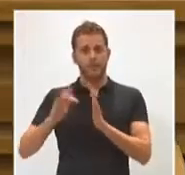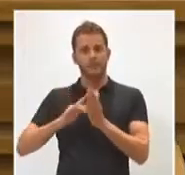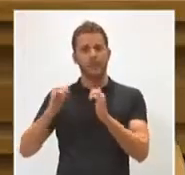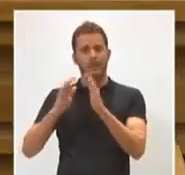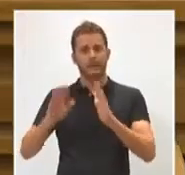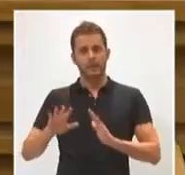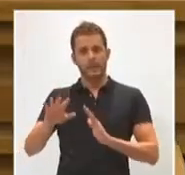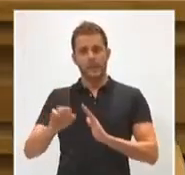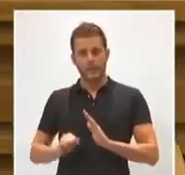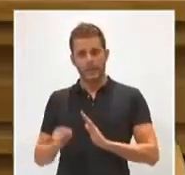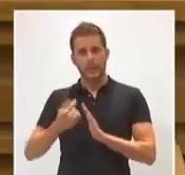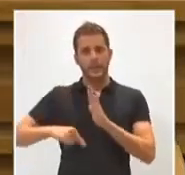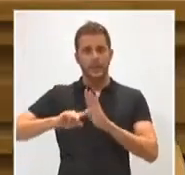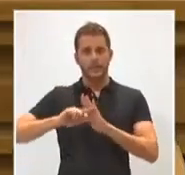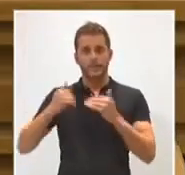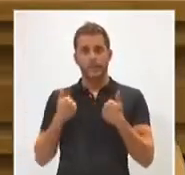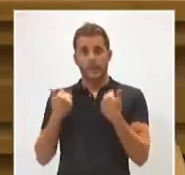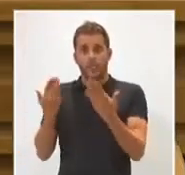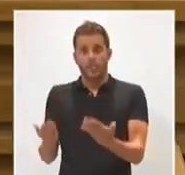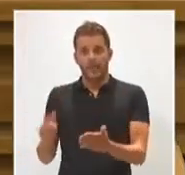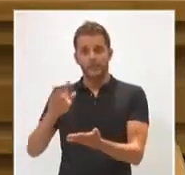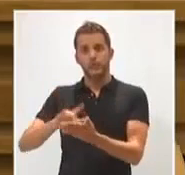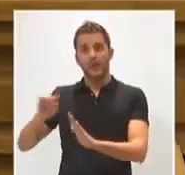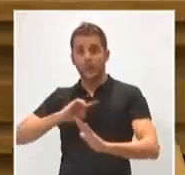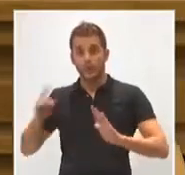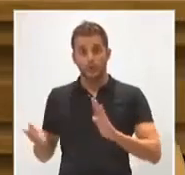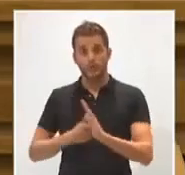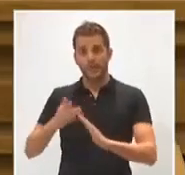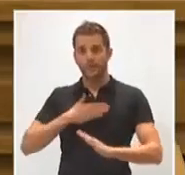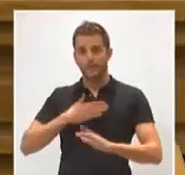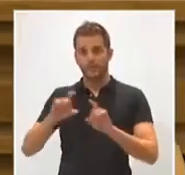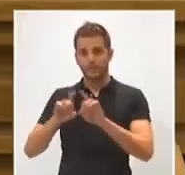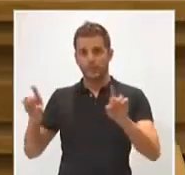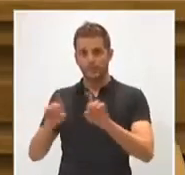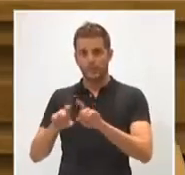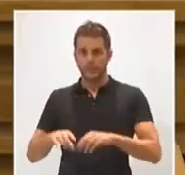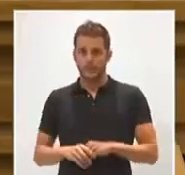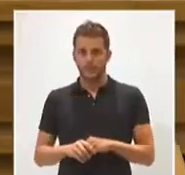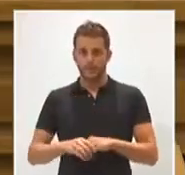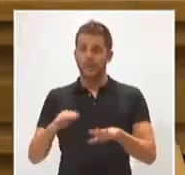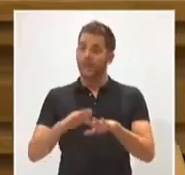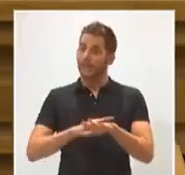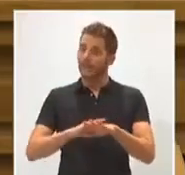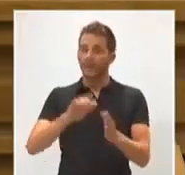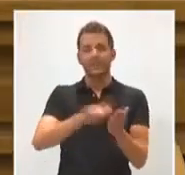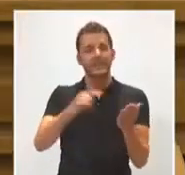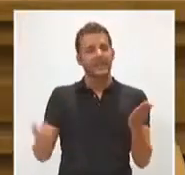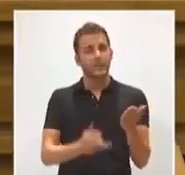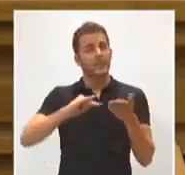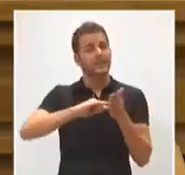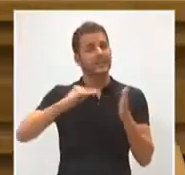de inmuebles incluidos en la transmisión de la totalidad del patrimonio empresarial perdonen que el lenguaje sea técnico